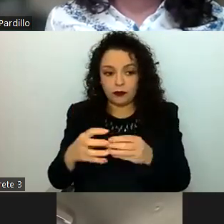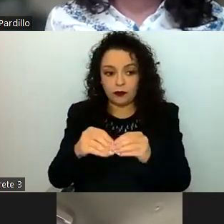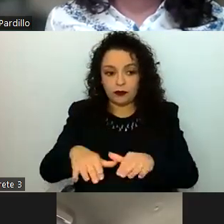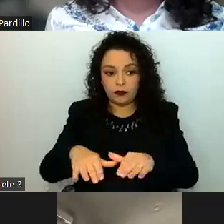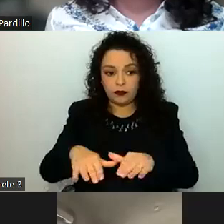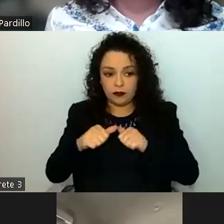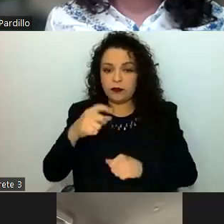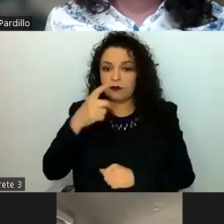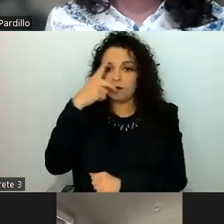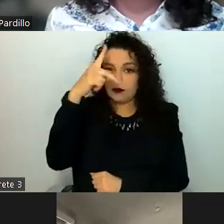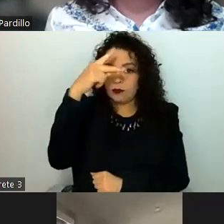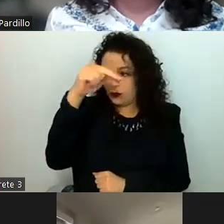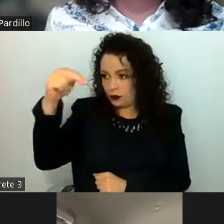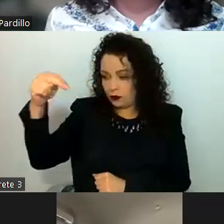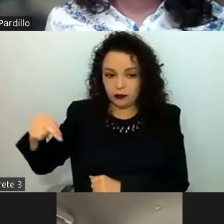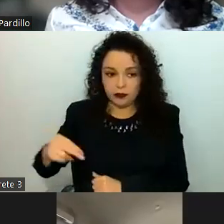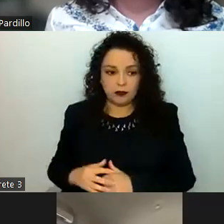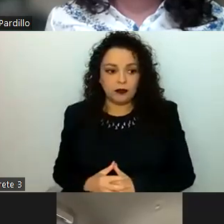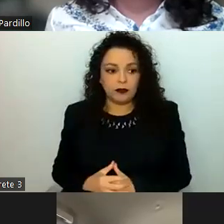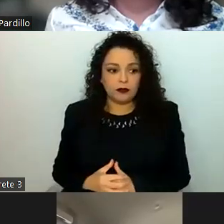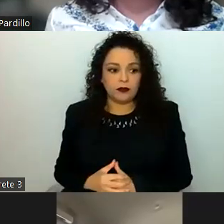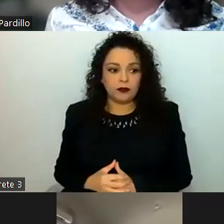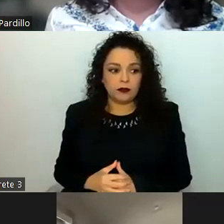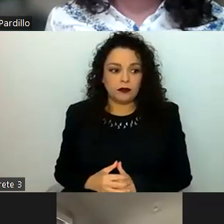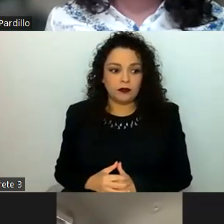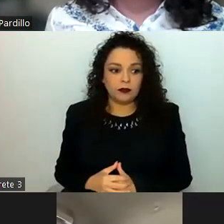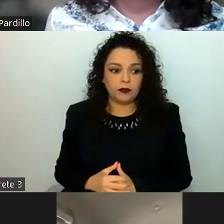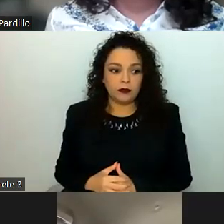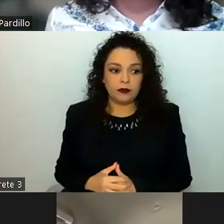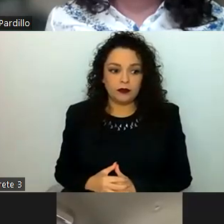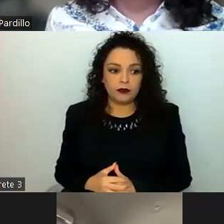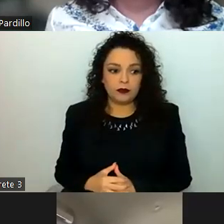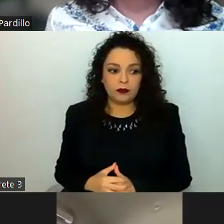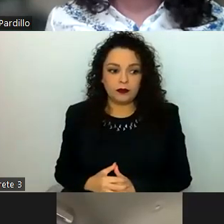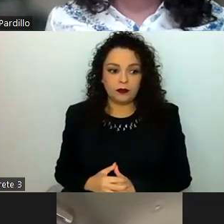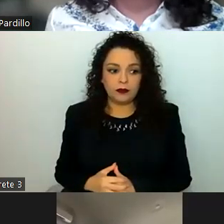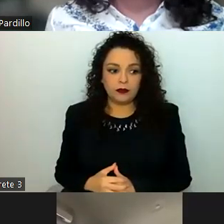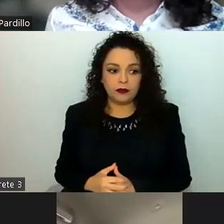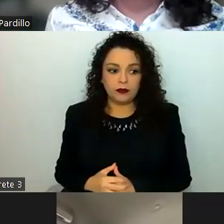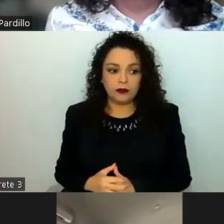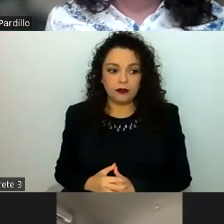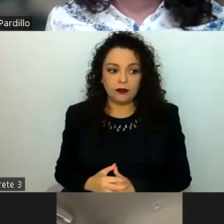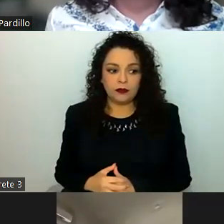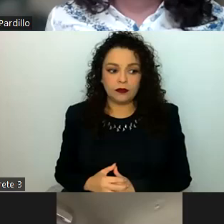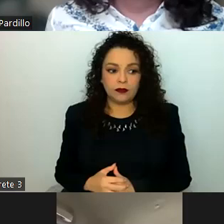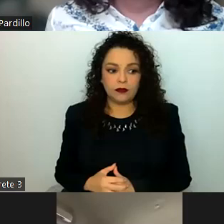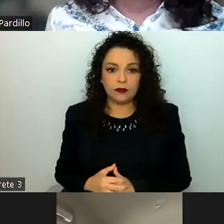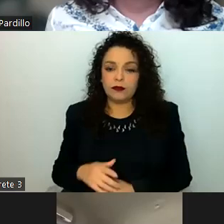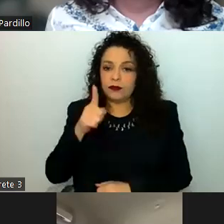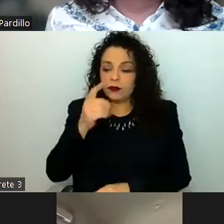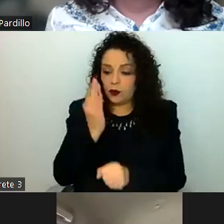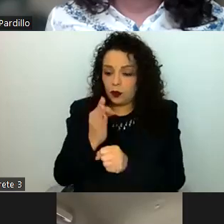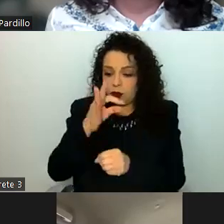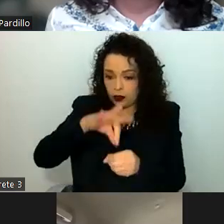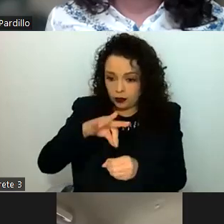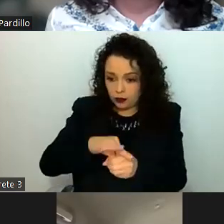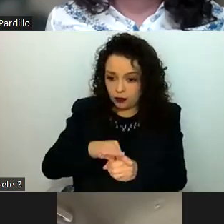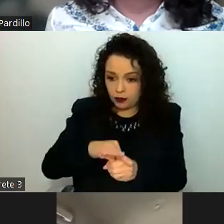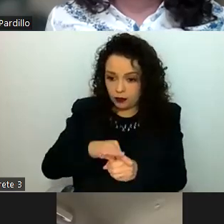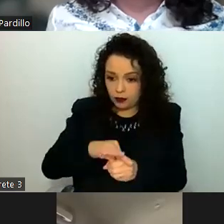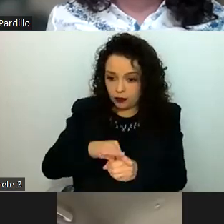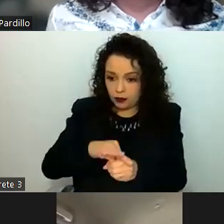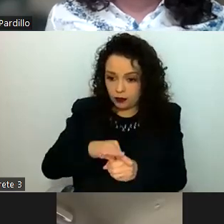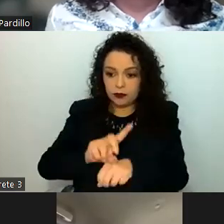nombrando. Presidente, presidente, es que está votando el orden del día y no está